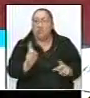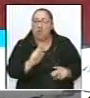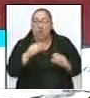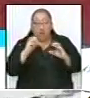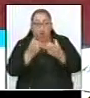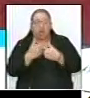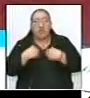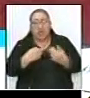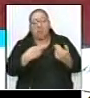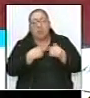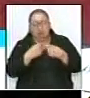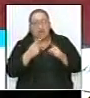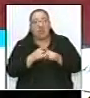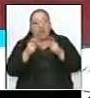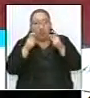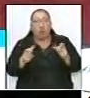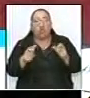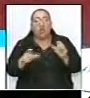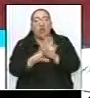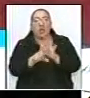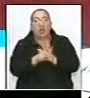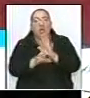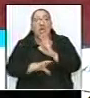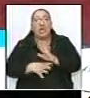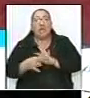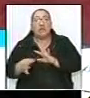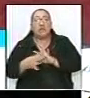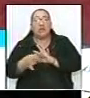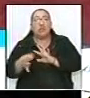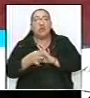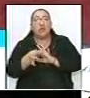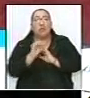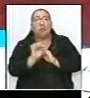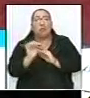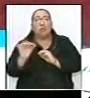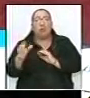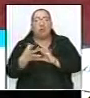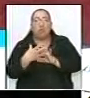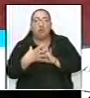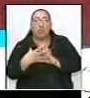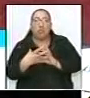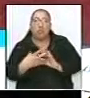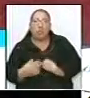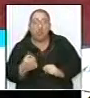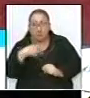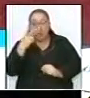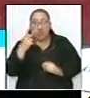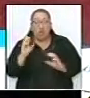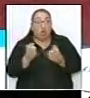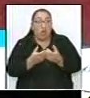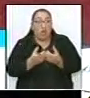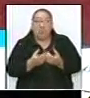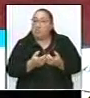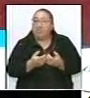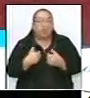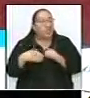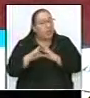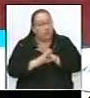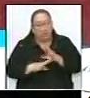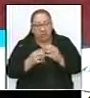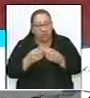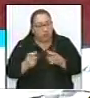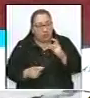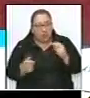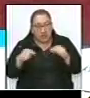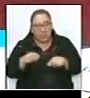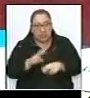tiene la fiscalización, el control, y se lo están quitando de a poquito, lo están minando. Y ese es un principio que tenemos que proteger, más allá de mucha gente que